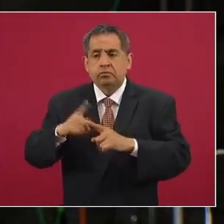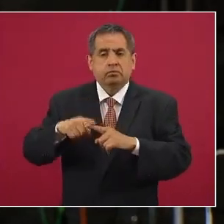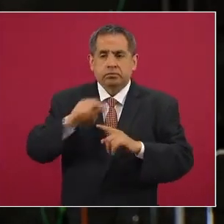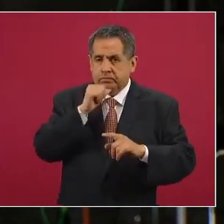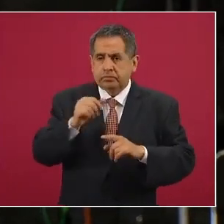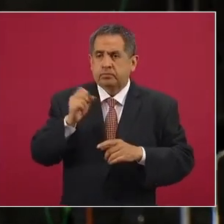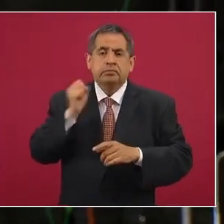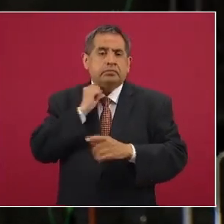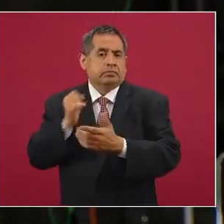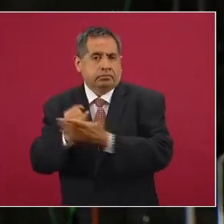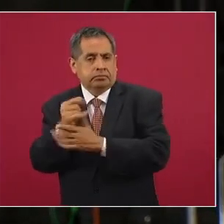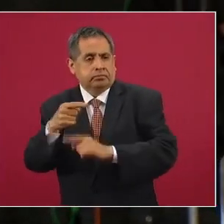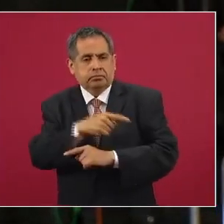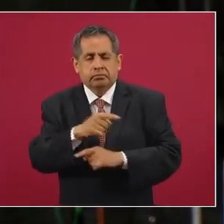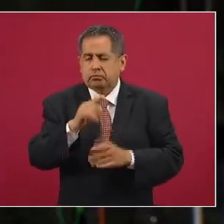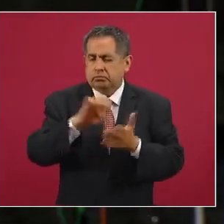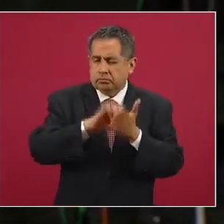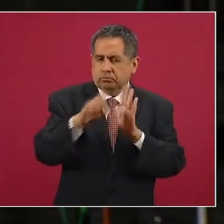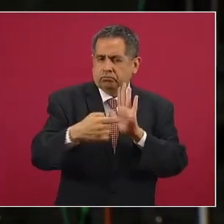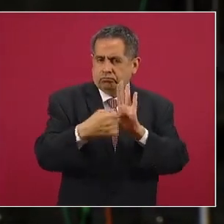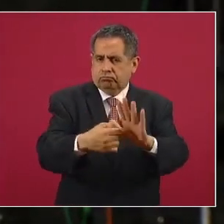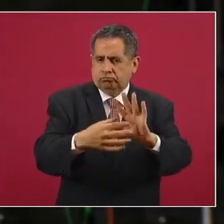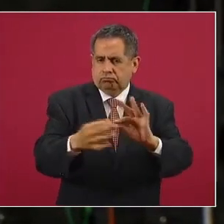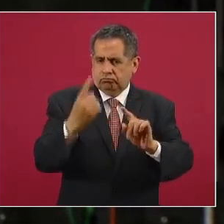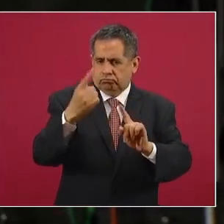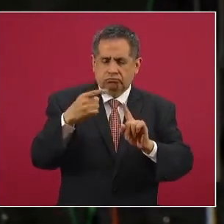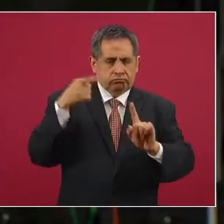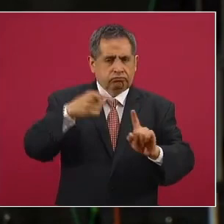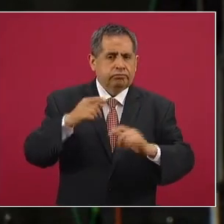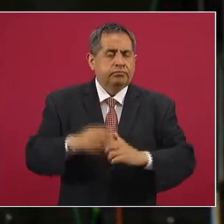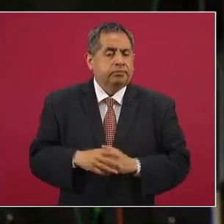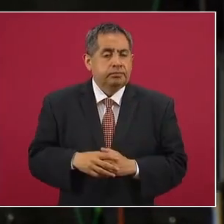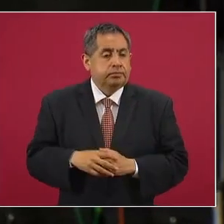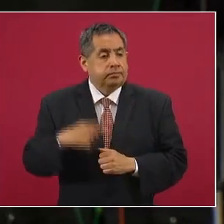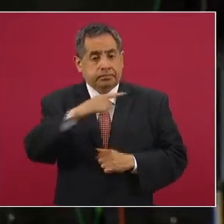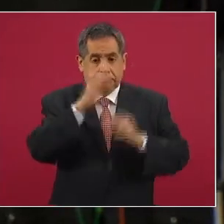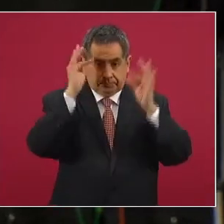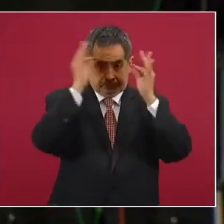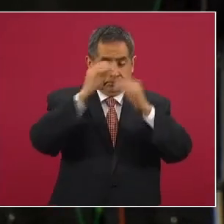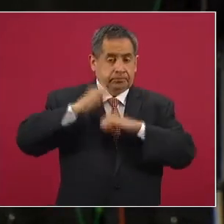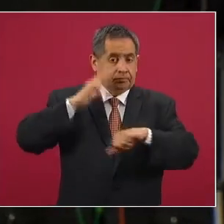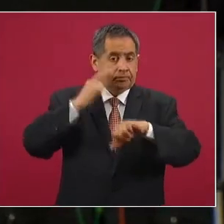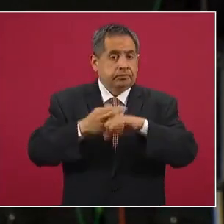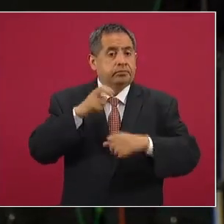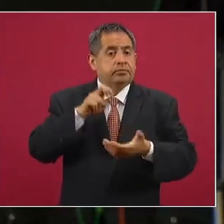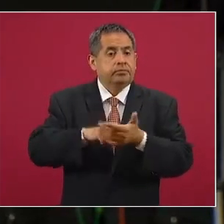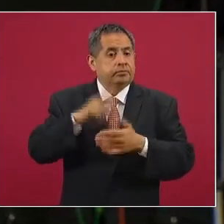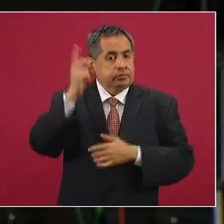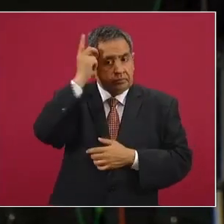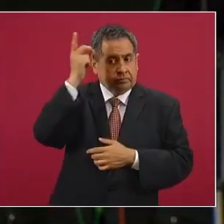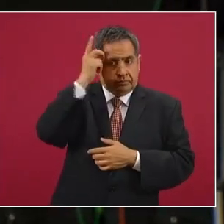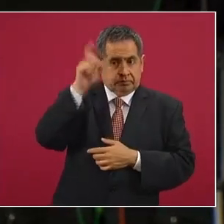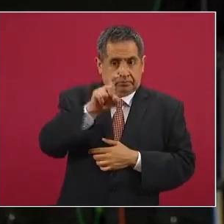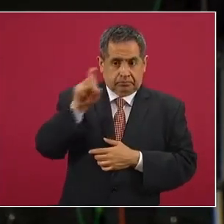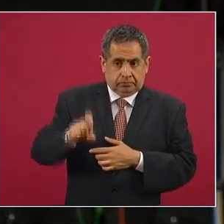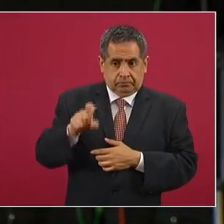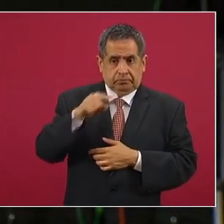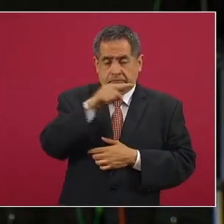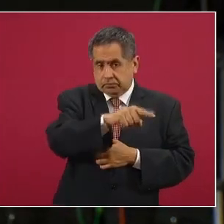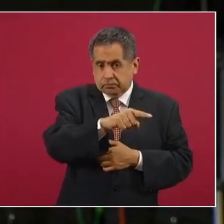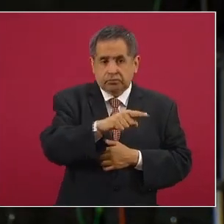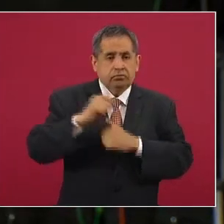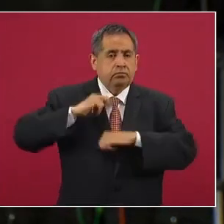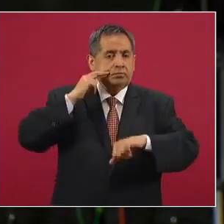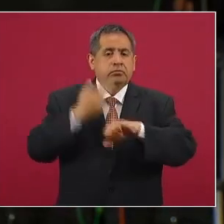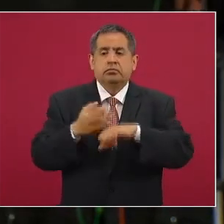ratificó. Le pongo un ejemplo, presidente. En el Consulado General de Dallas, allá en Texas, que encabeza